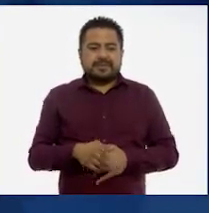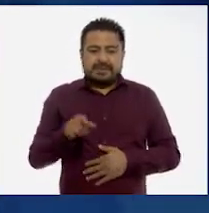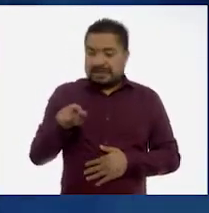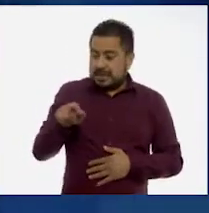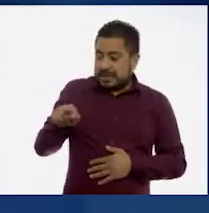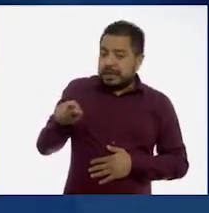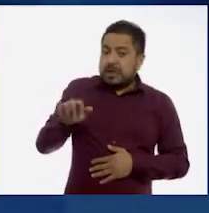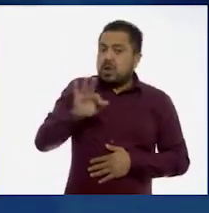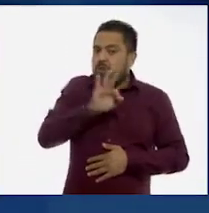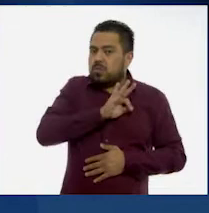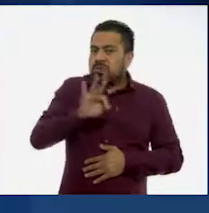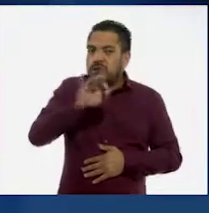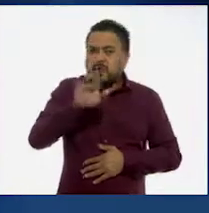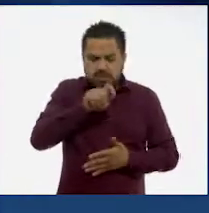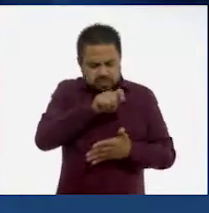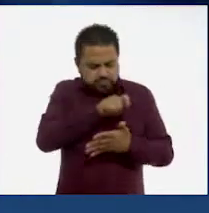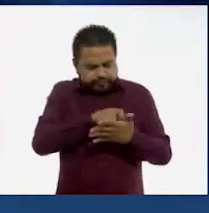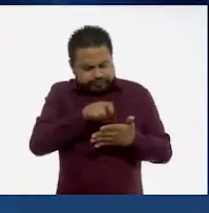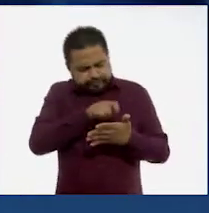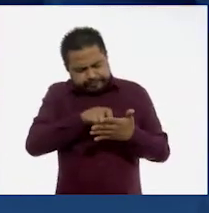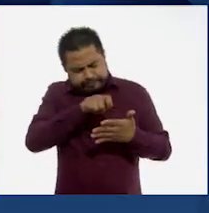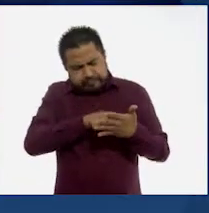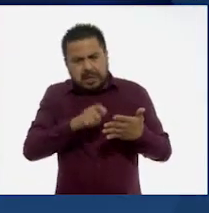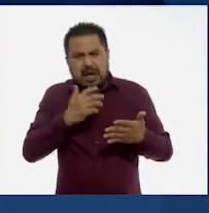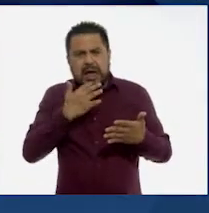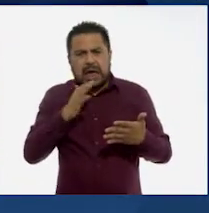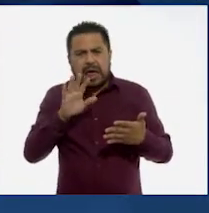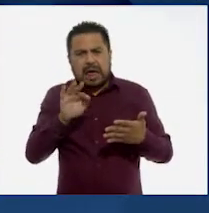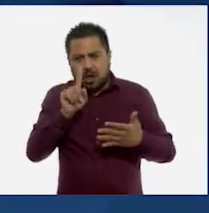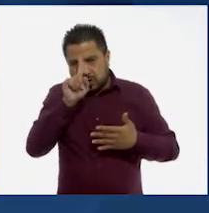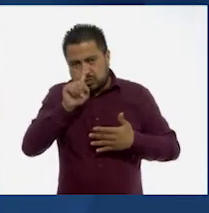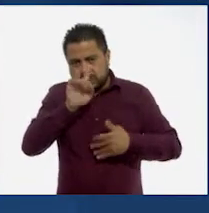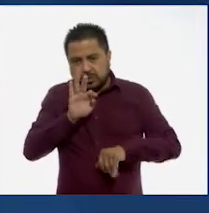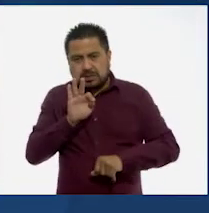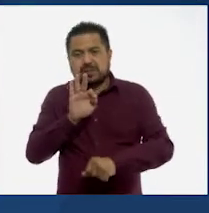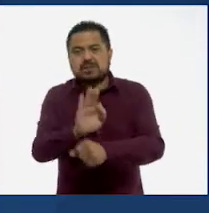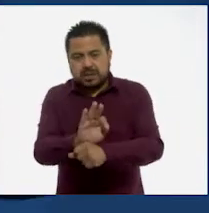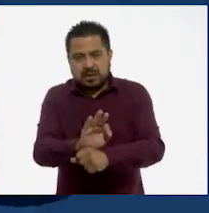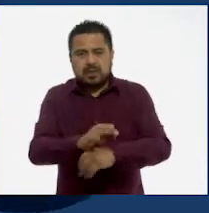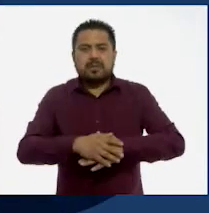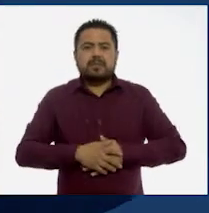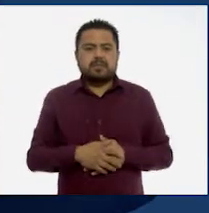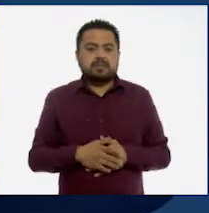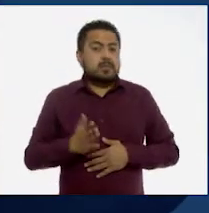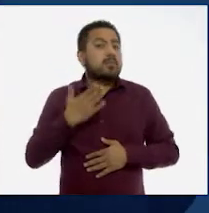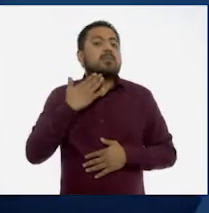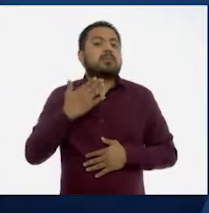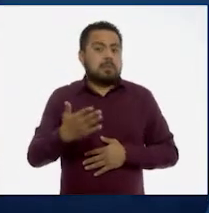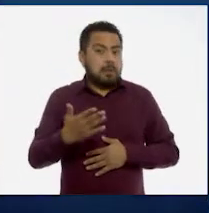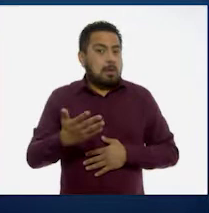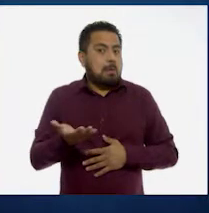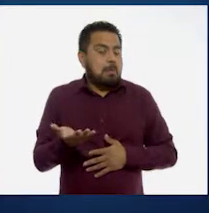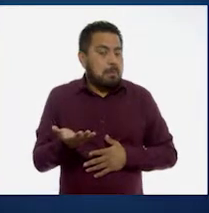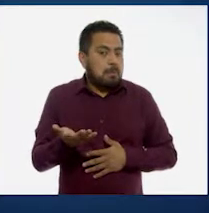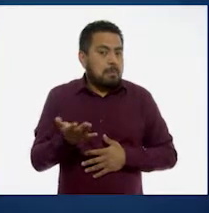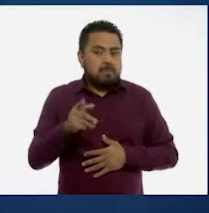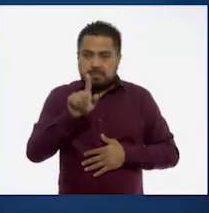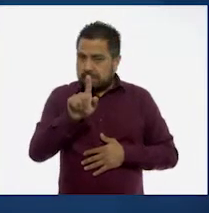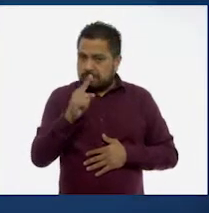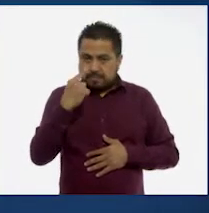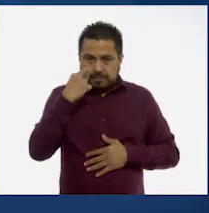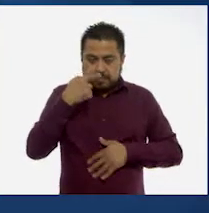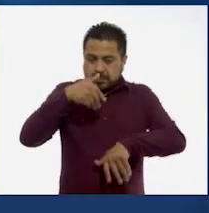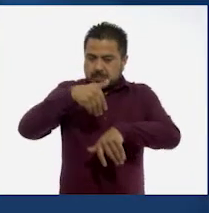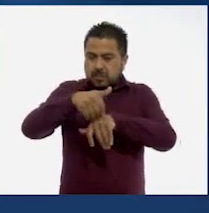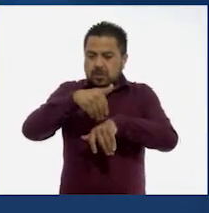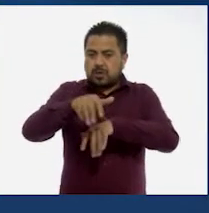Aquí vamos a tomar nota de estos sencillos consejos. Bien, vamos a verlos en la